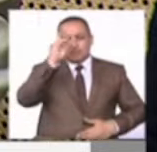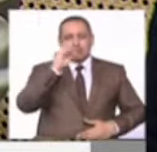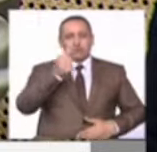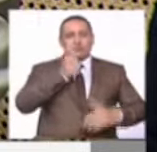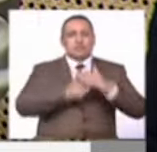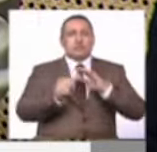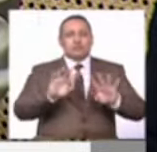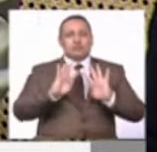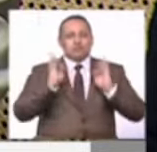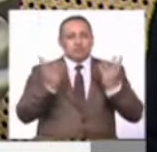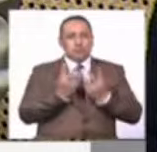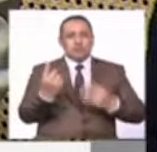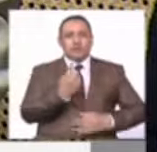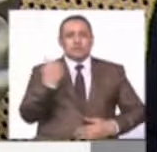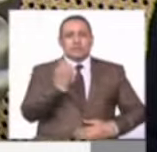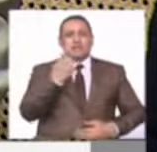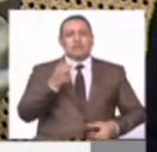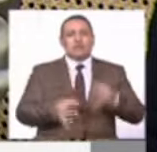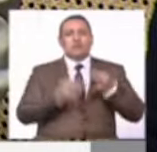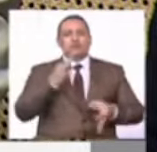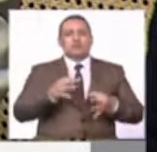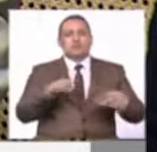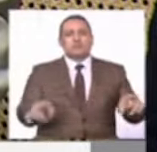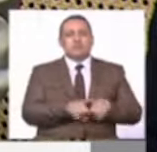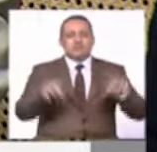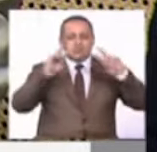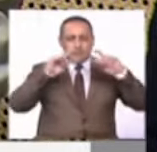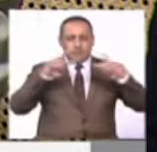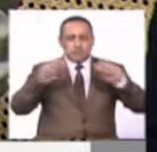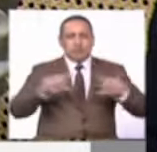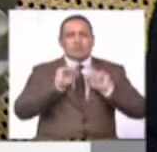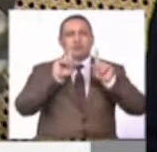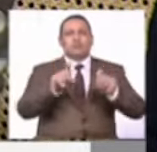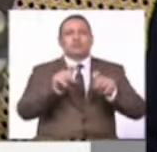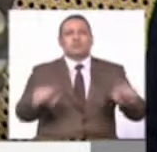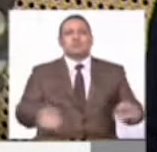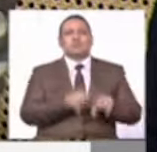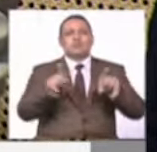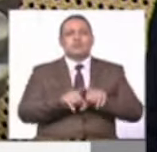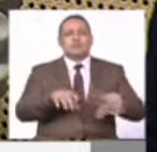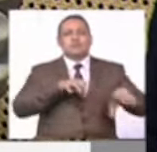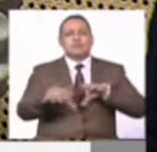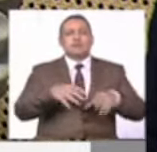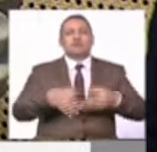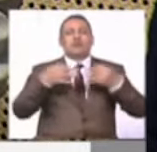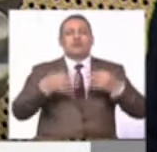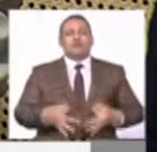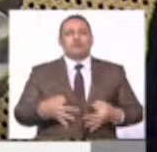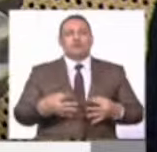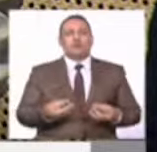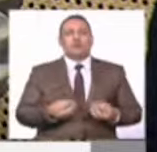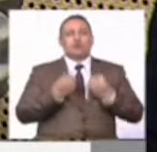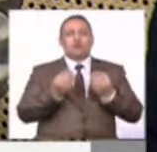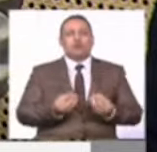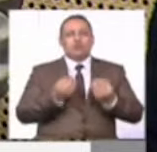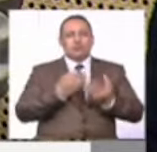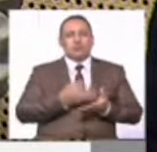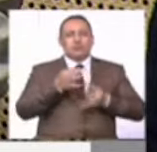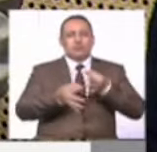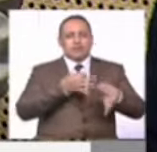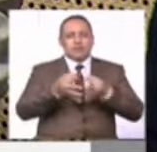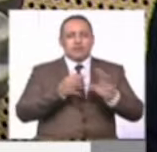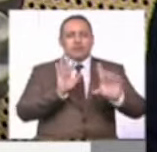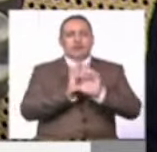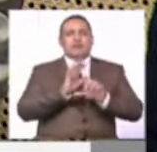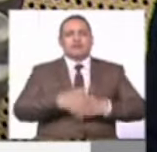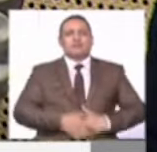pleno de la junta Nacional de Justicia se realizó la consulta y se actuó conforme a lo señalado por la ley